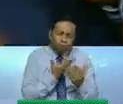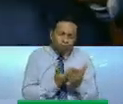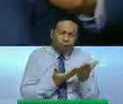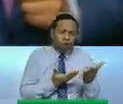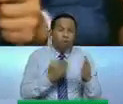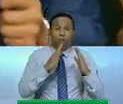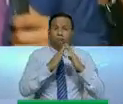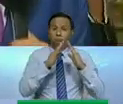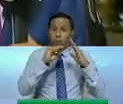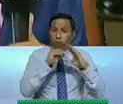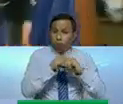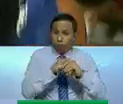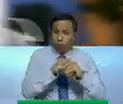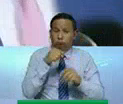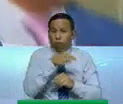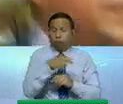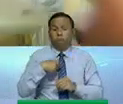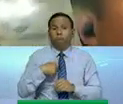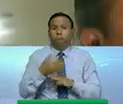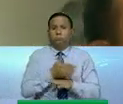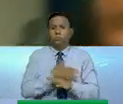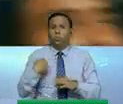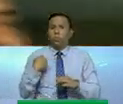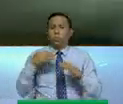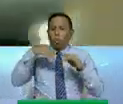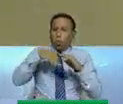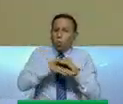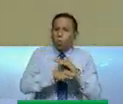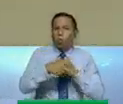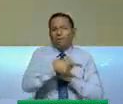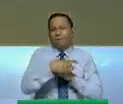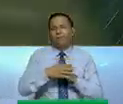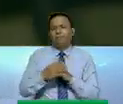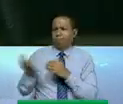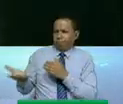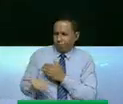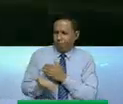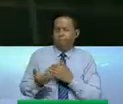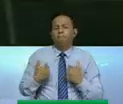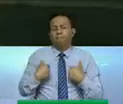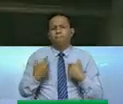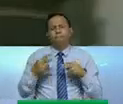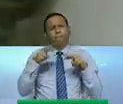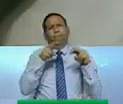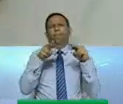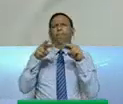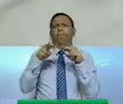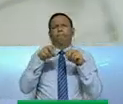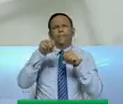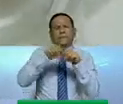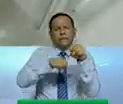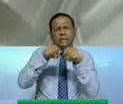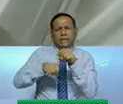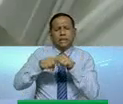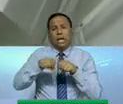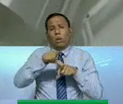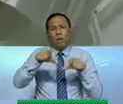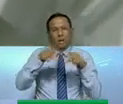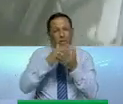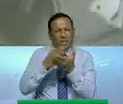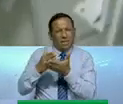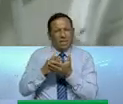domicilio ya nos ha permitido observar también cómo quedó destruida parte de su cocina, sobre todo el techo.